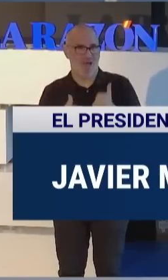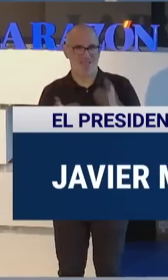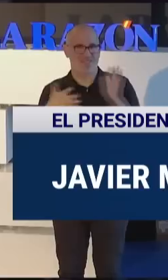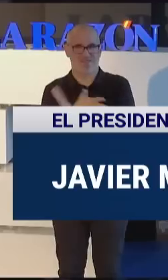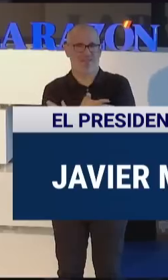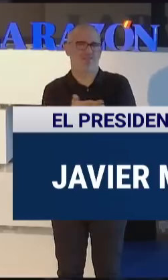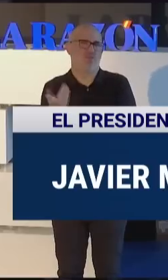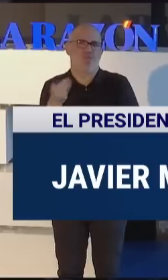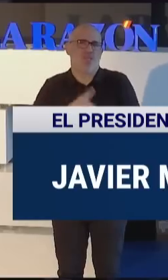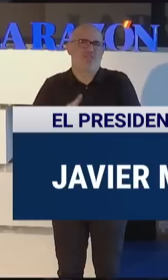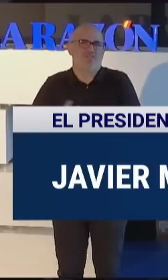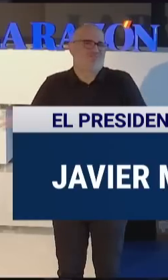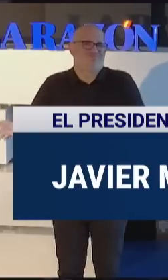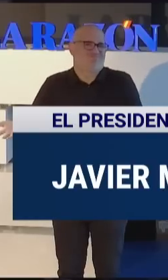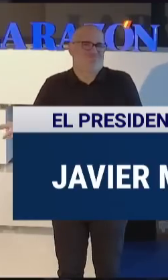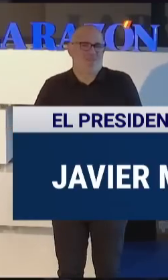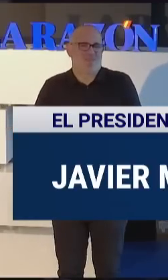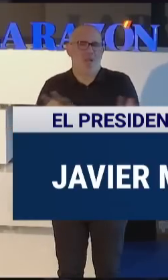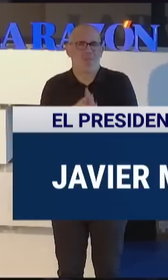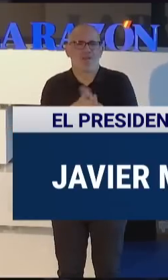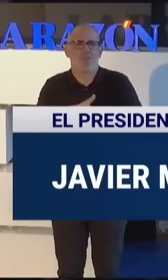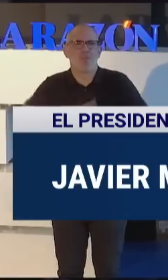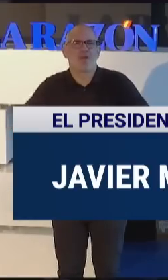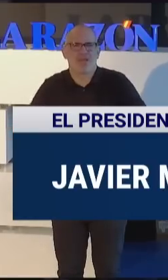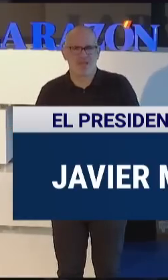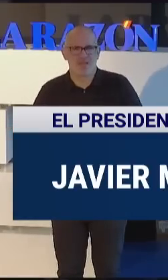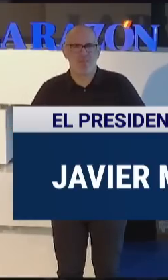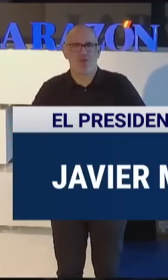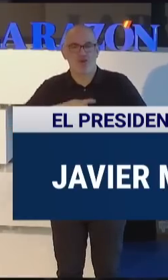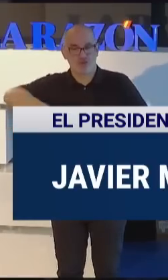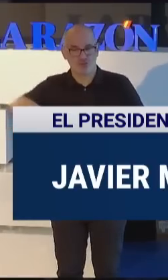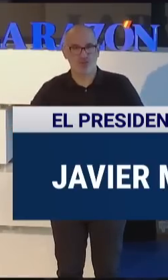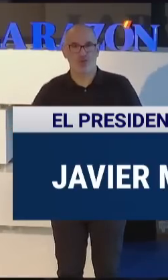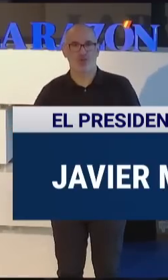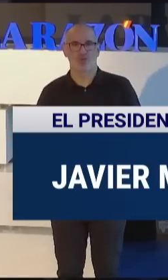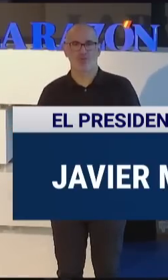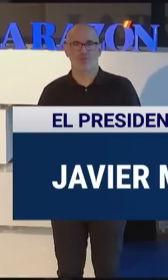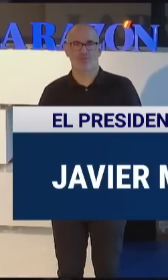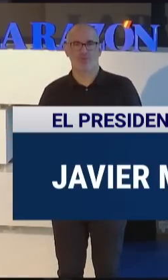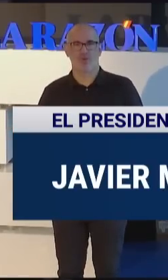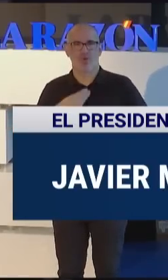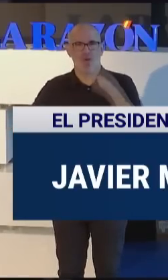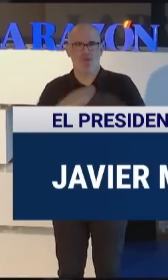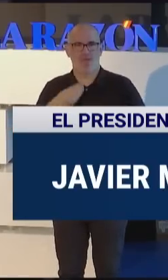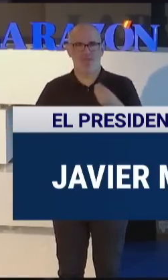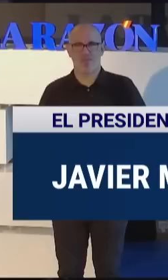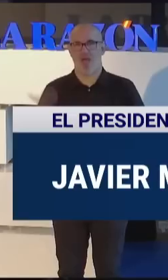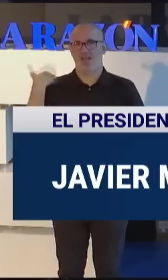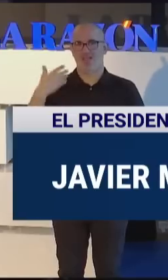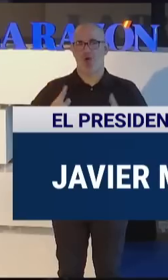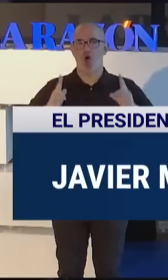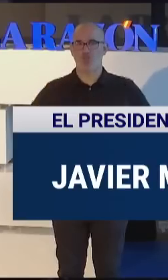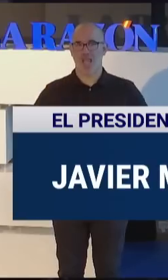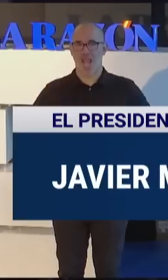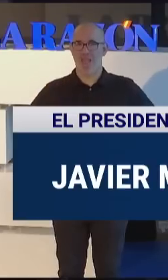no menor. Explico esto ¿por qué? Porque cuando nosotros, esto lo hicimos en el Hotel Libertador, donde mi